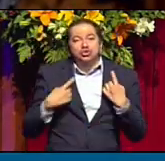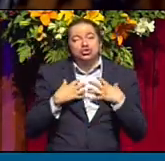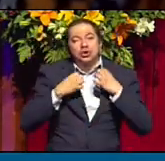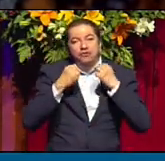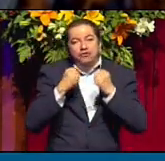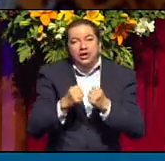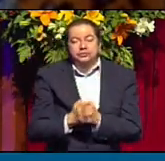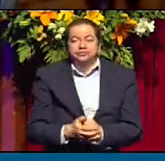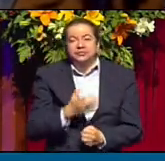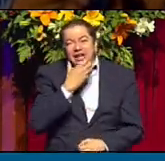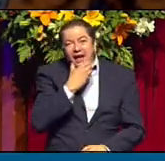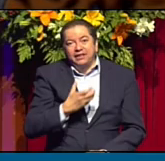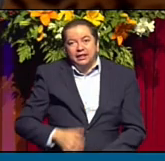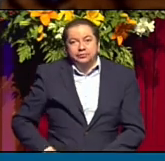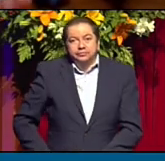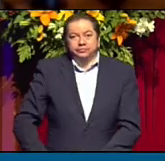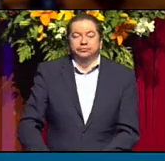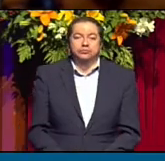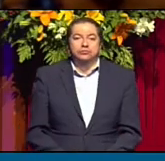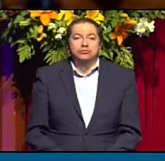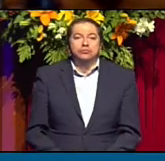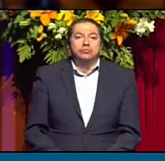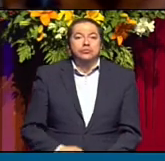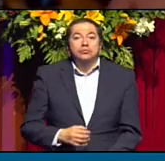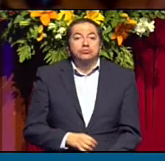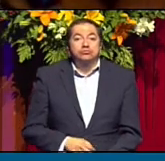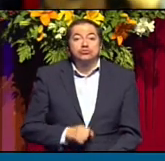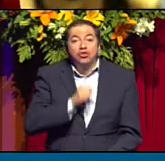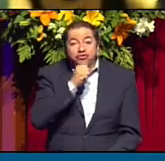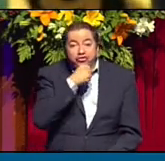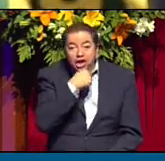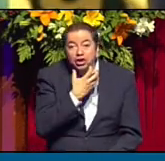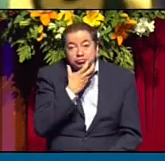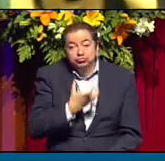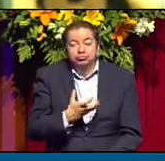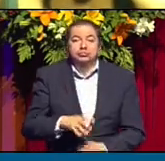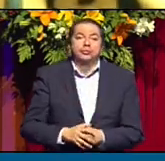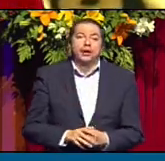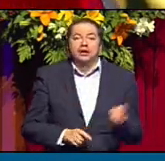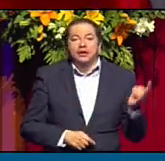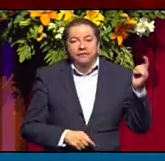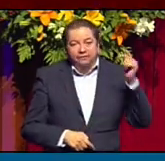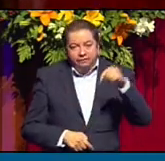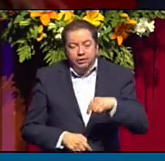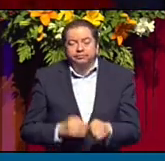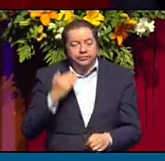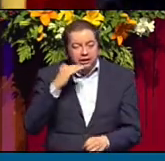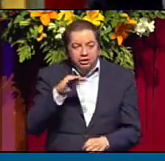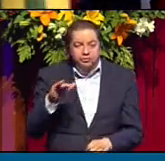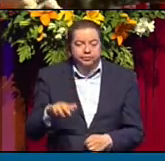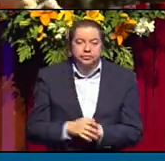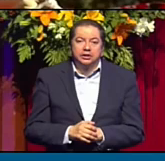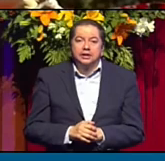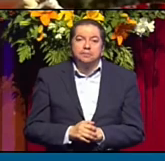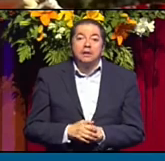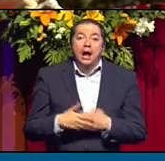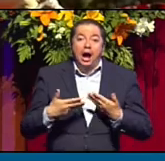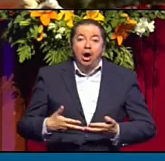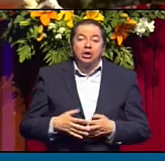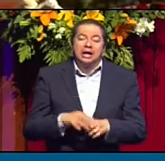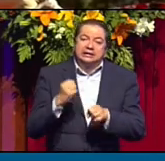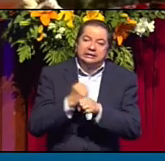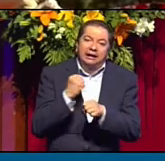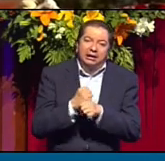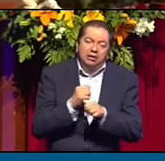sea importante. Nuestro viejo pascuero, nuestros niños, claramente lo merecen. Ahora, ¿qué nos queda como tarea?